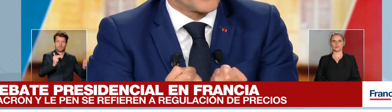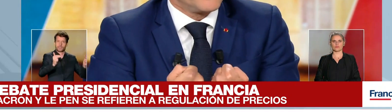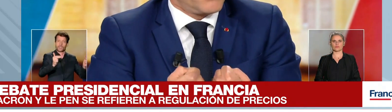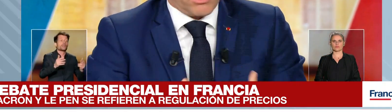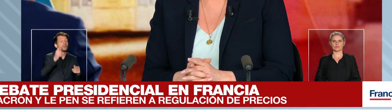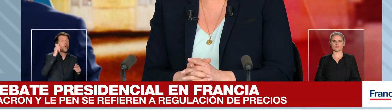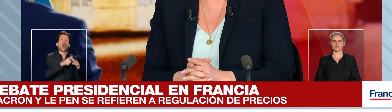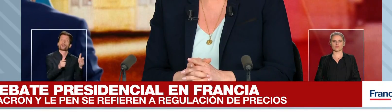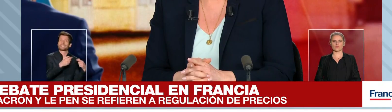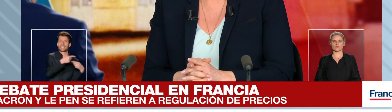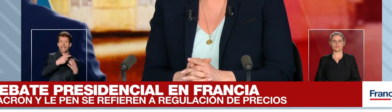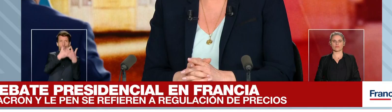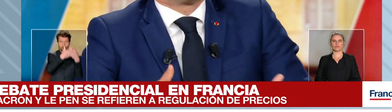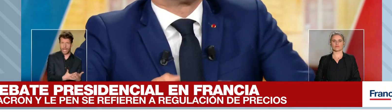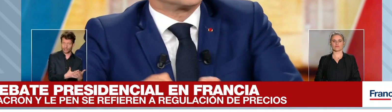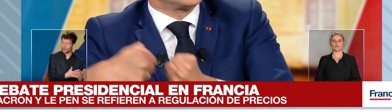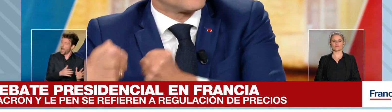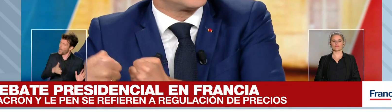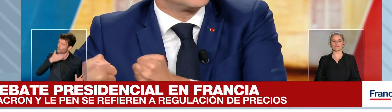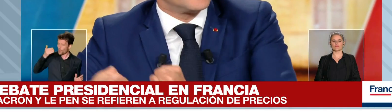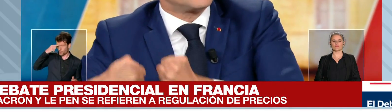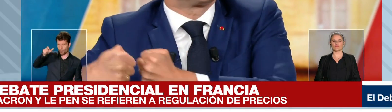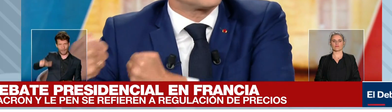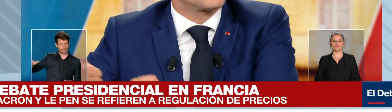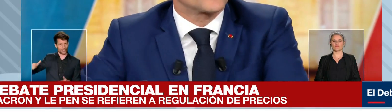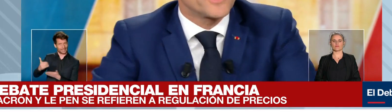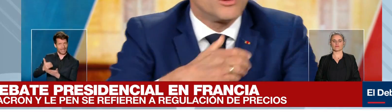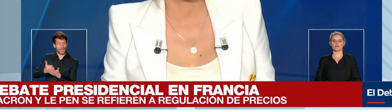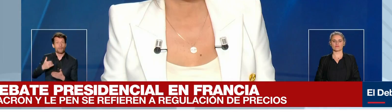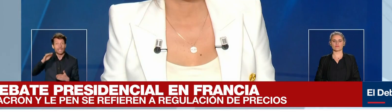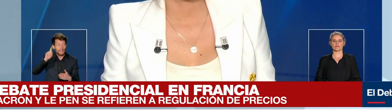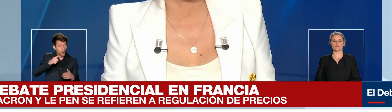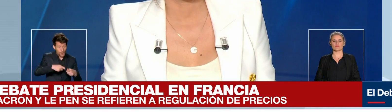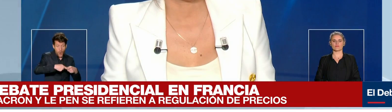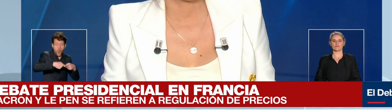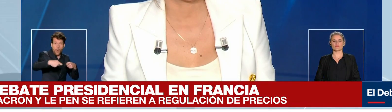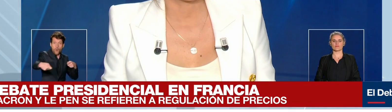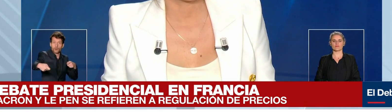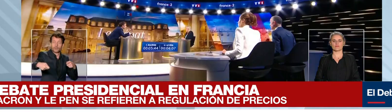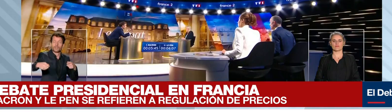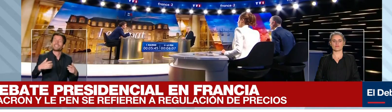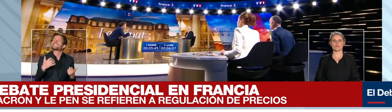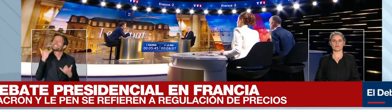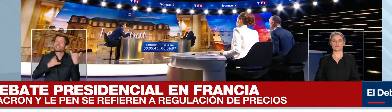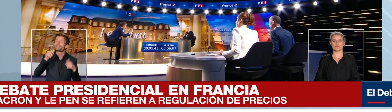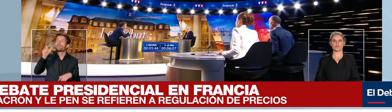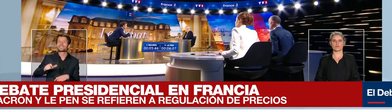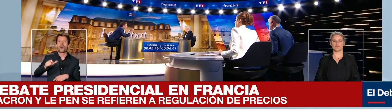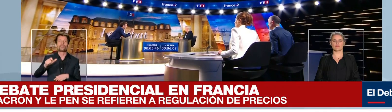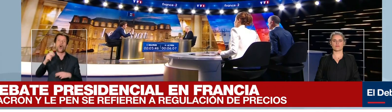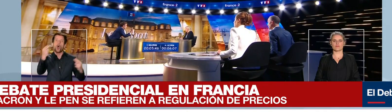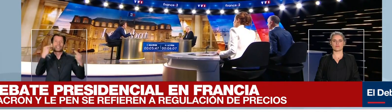es una carga para la empresa, su vida mejora, pero significa que en la duración, la empresa, la vida de la empresa